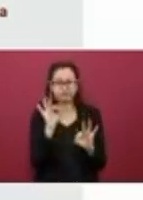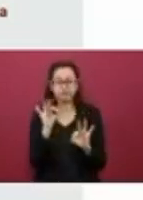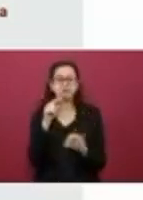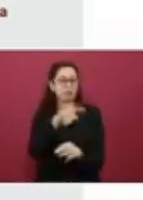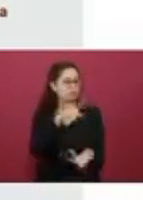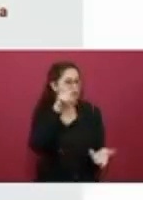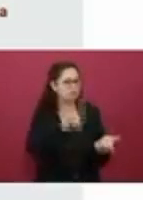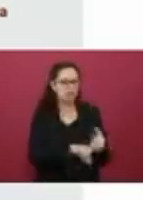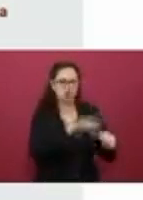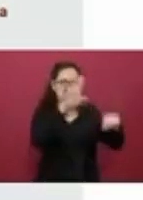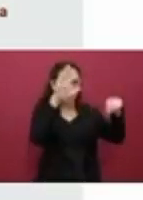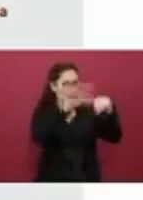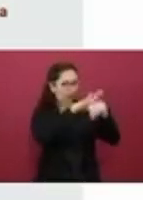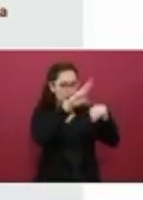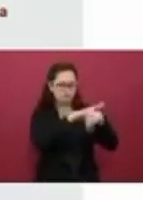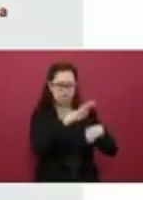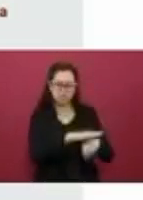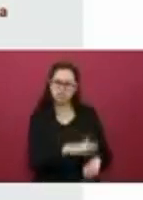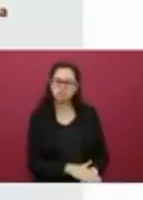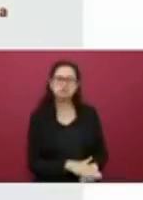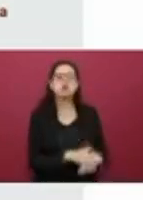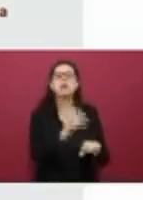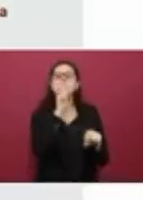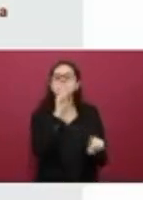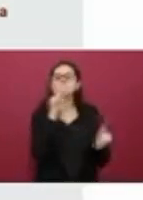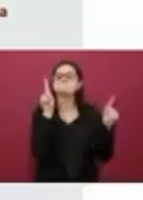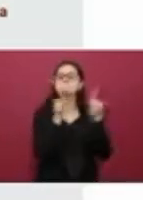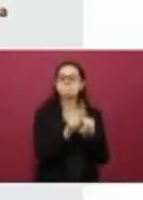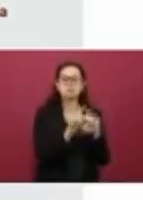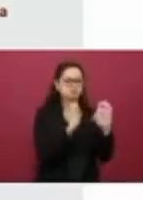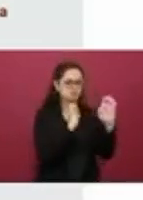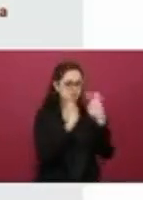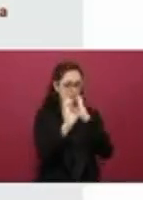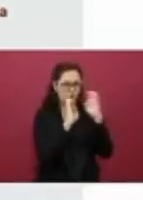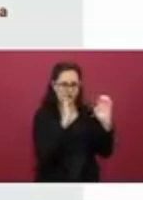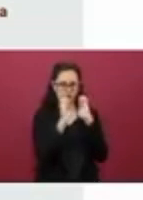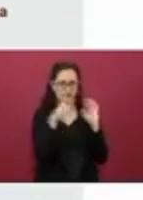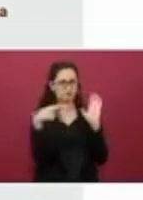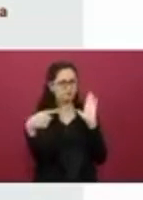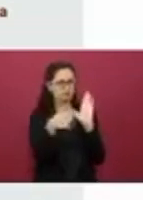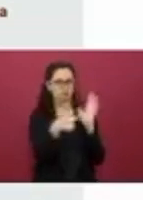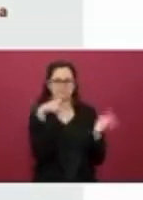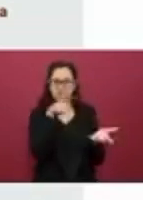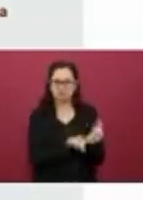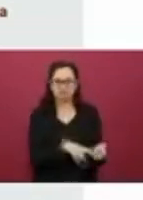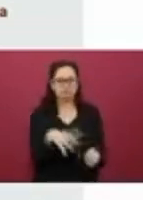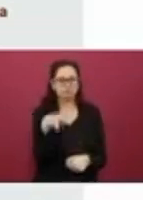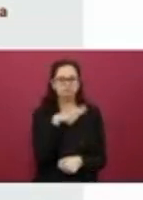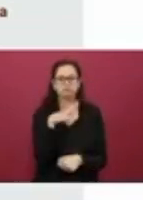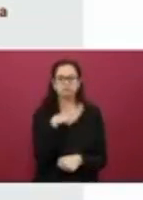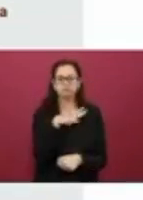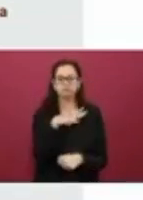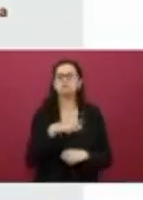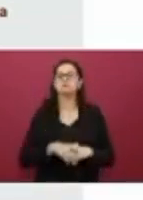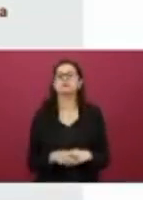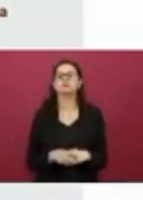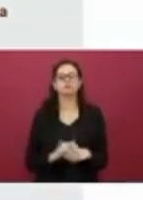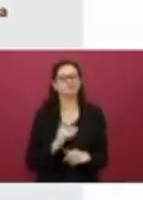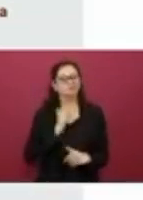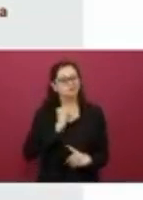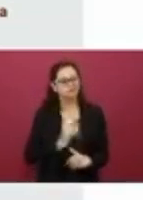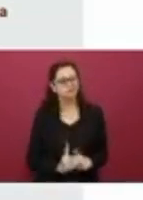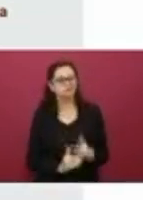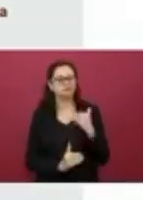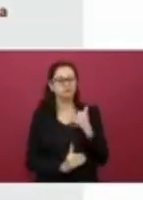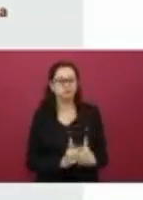y las entrevistas que se tuvieron en cuenta para la selección esto ha sido un proceso